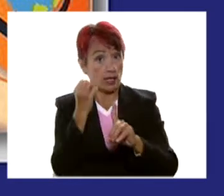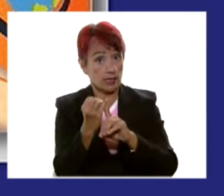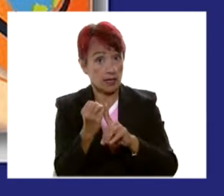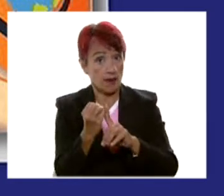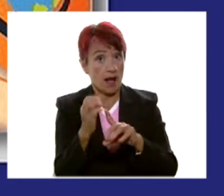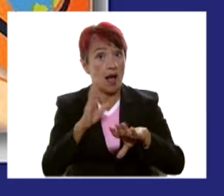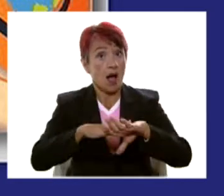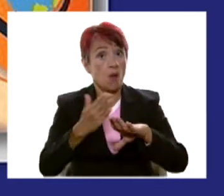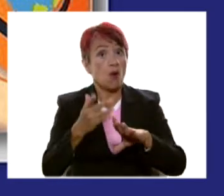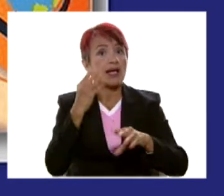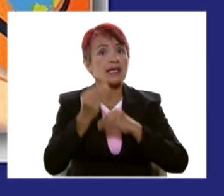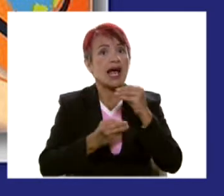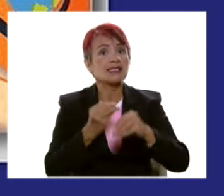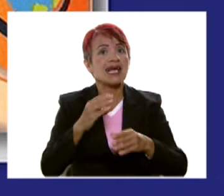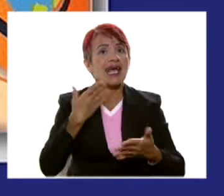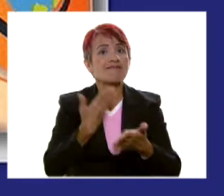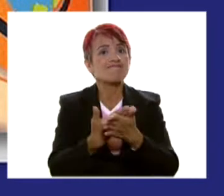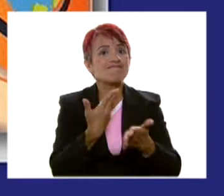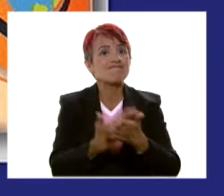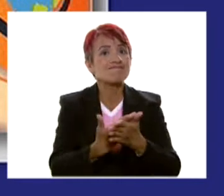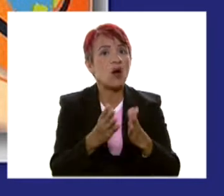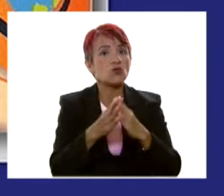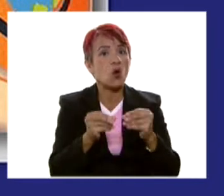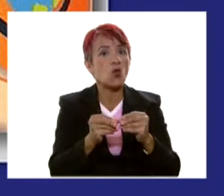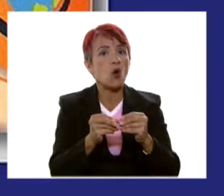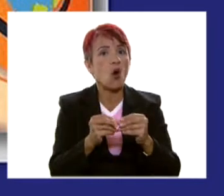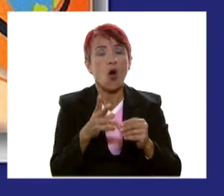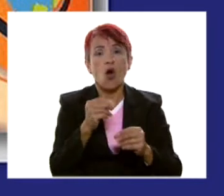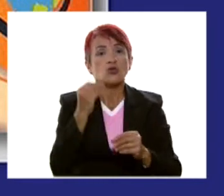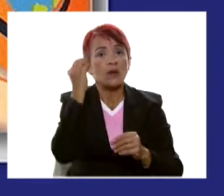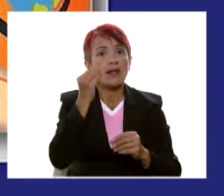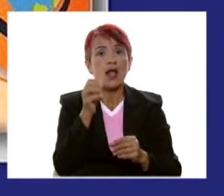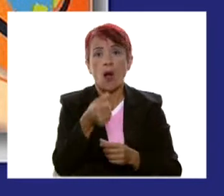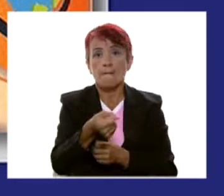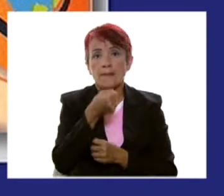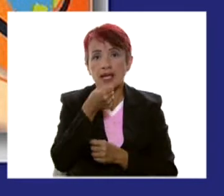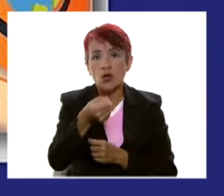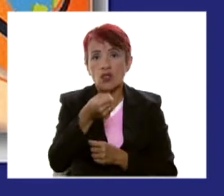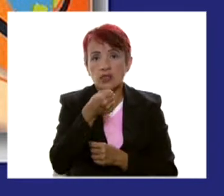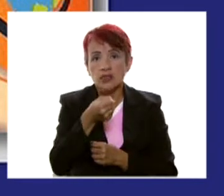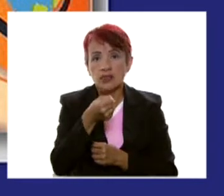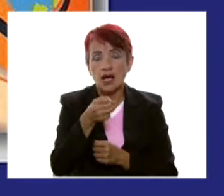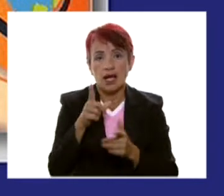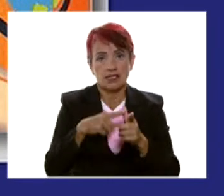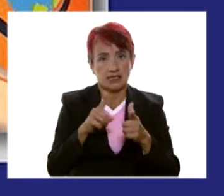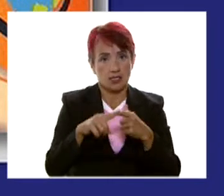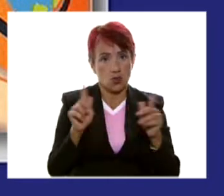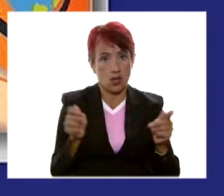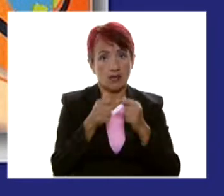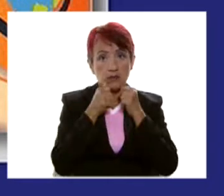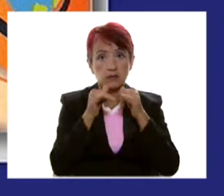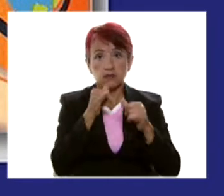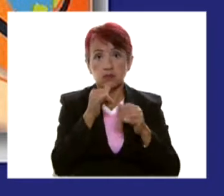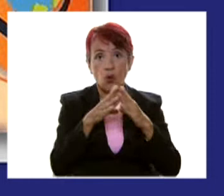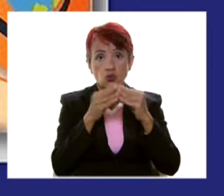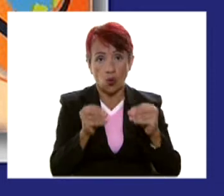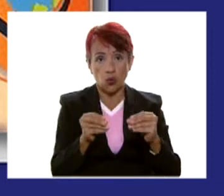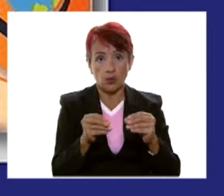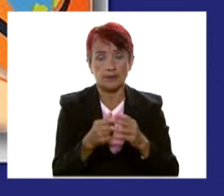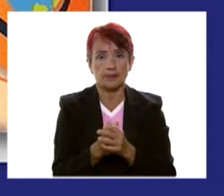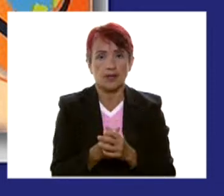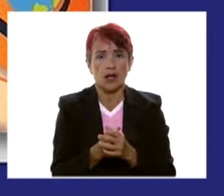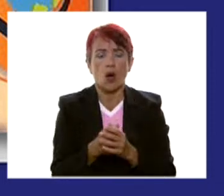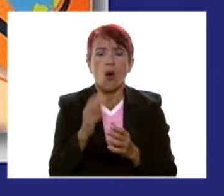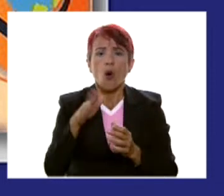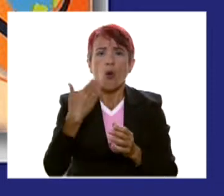solo se basa de los hechos, no incluye la opinión del periodista, por lo tanto la finalidad de una noticia es la que informa al lector.